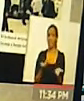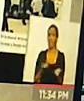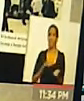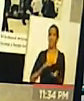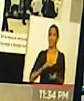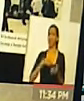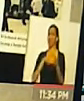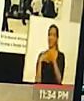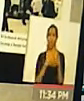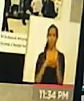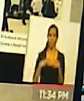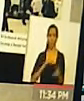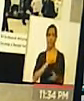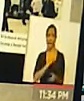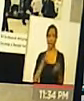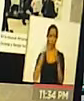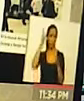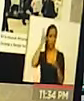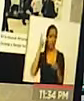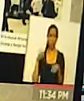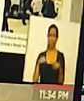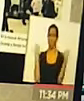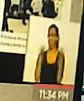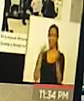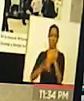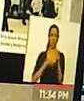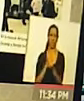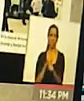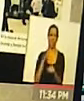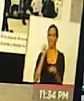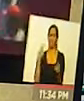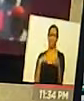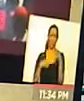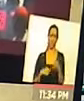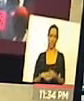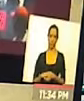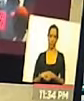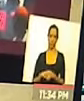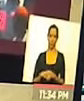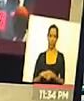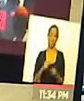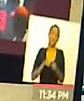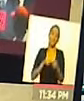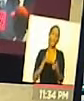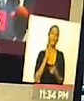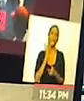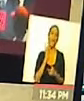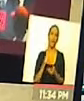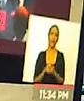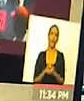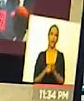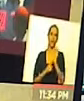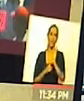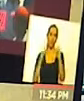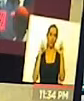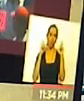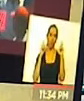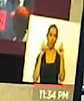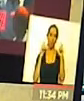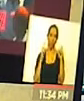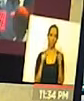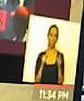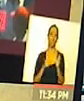de Lima, diarios internacionales, bueno, de la CIA, etcétera, etcétera. Entonces, por ejemplo, aparece esta primera foto que sube